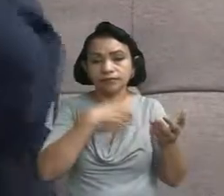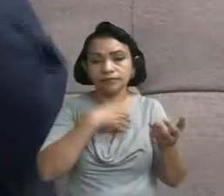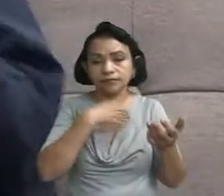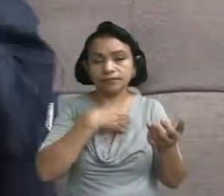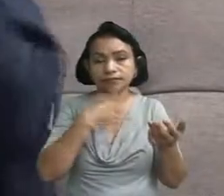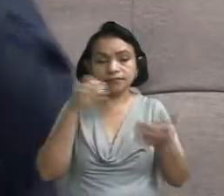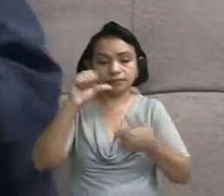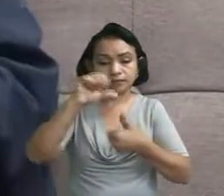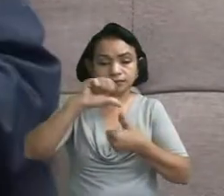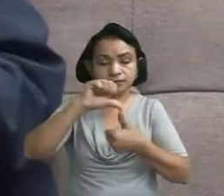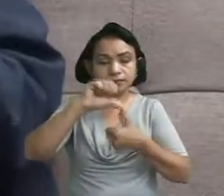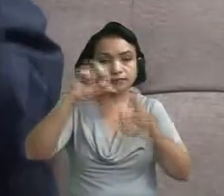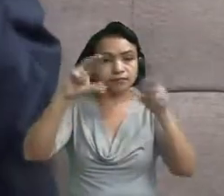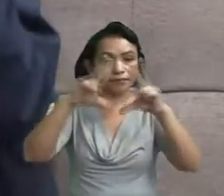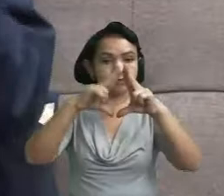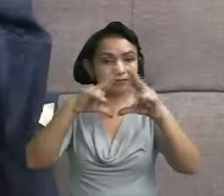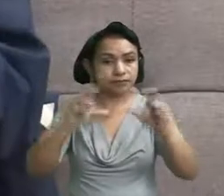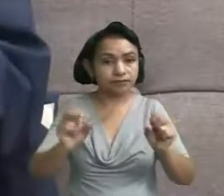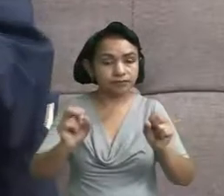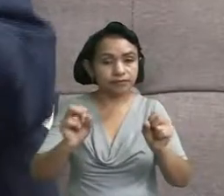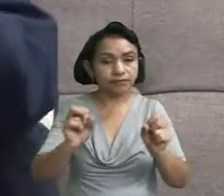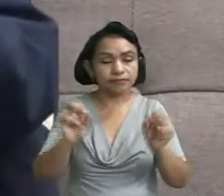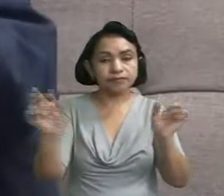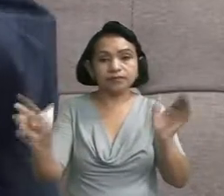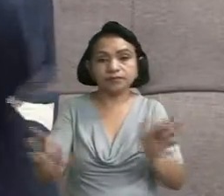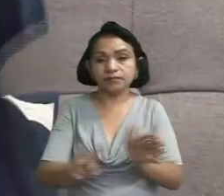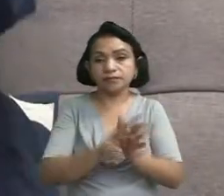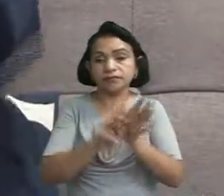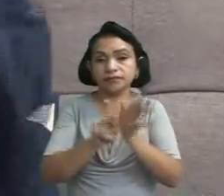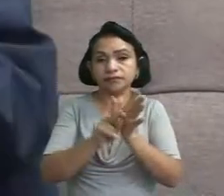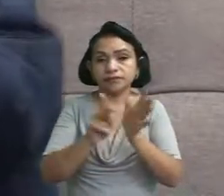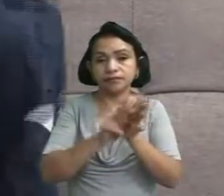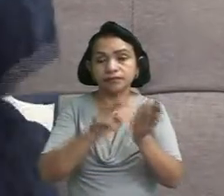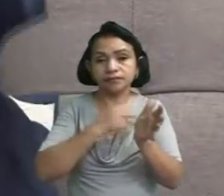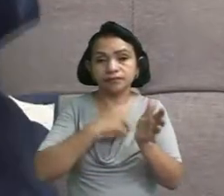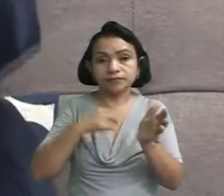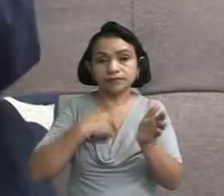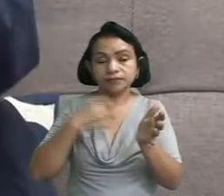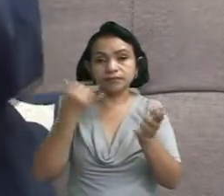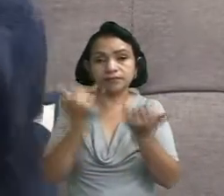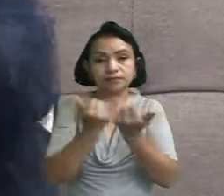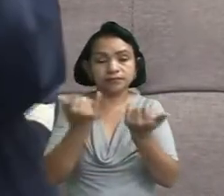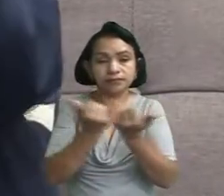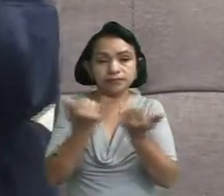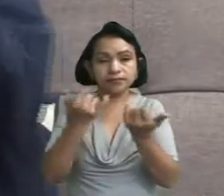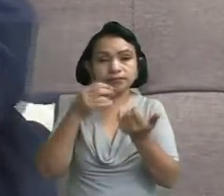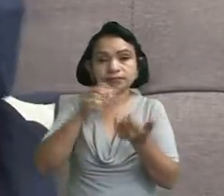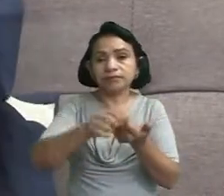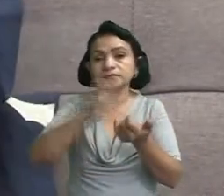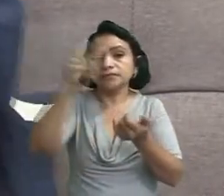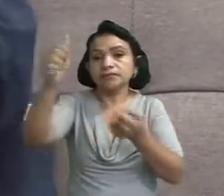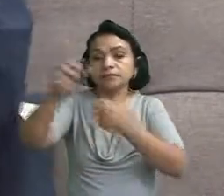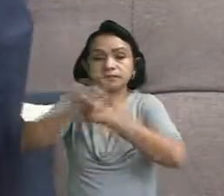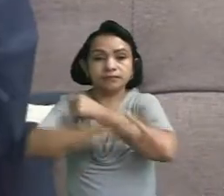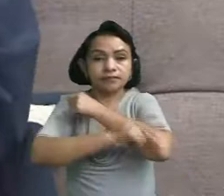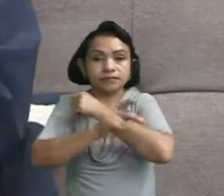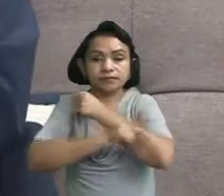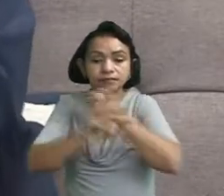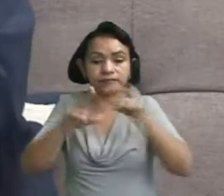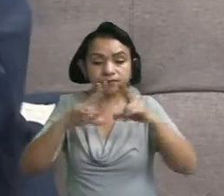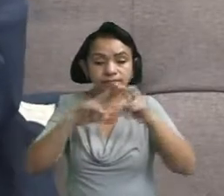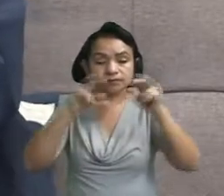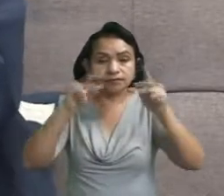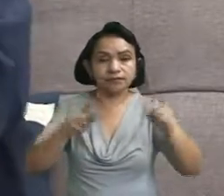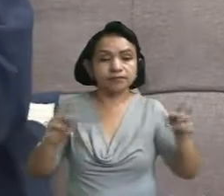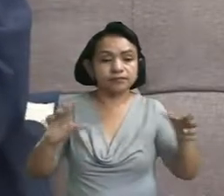como centroamericano, como nicaragüense. Entonces, frente a ese peligro de la intervención extranjera, del injerencismo externo, los nicaragüenses nos unimos.